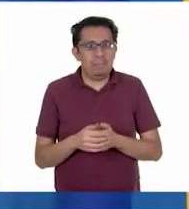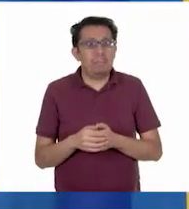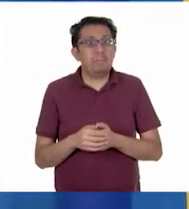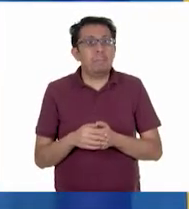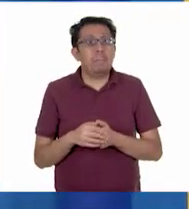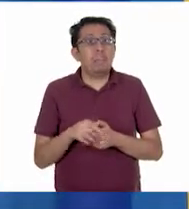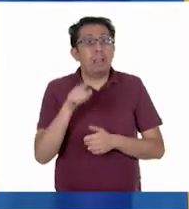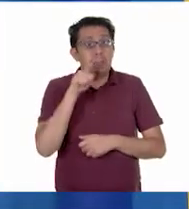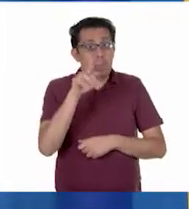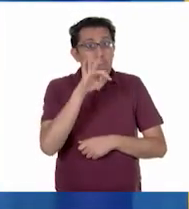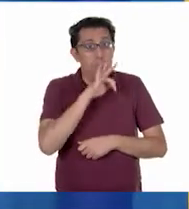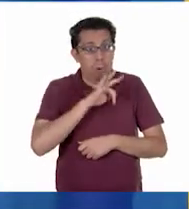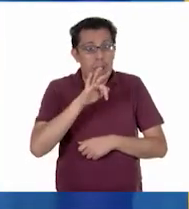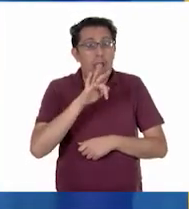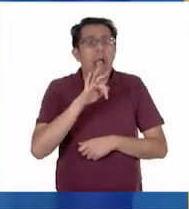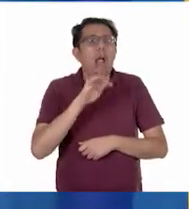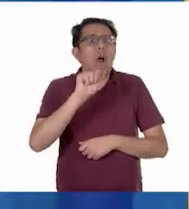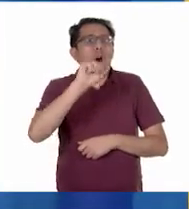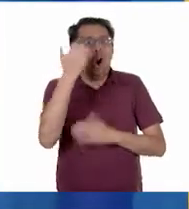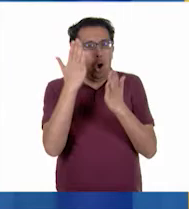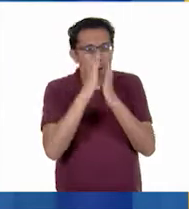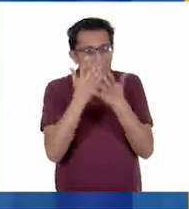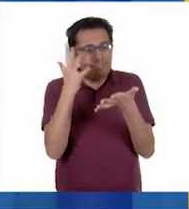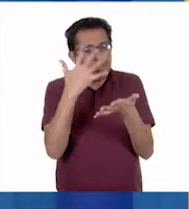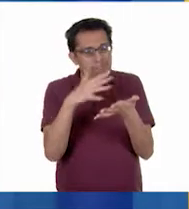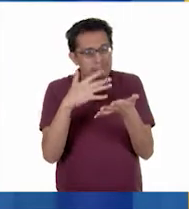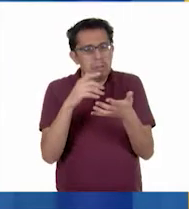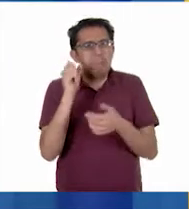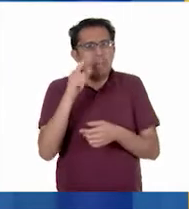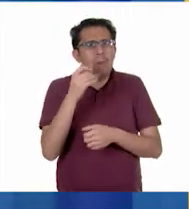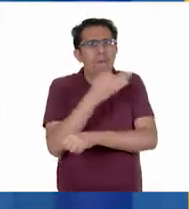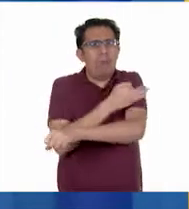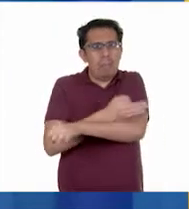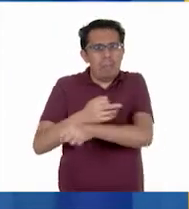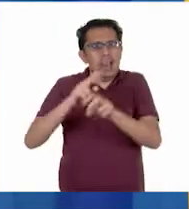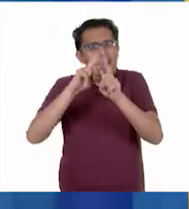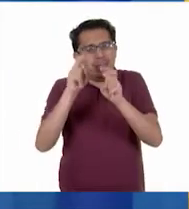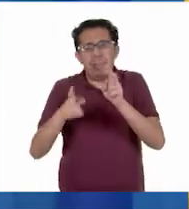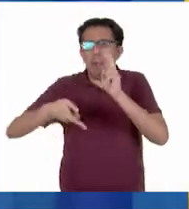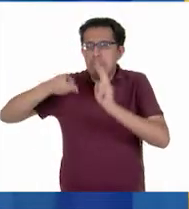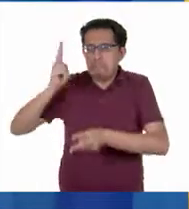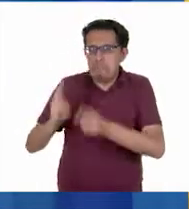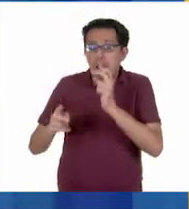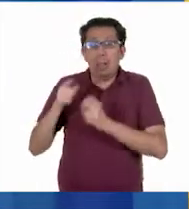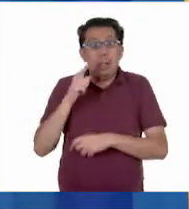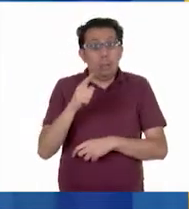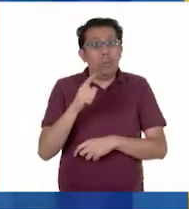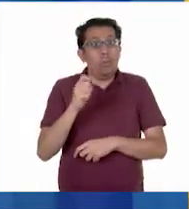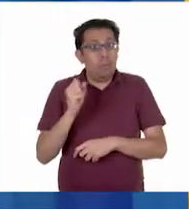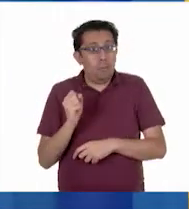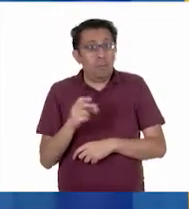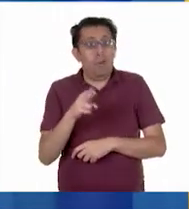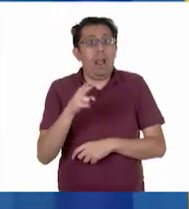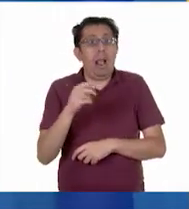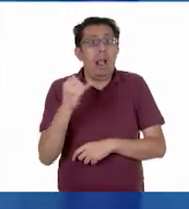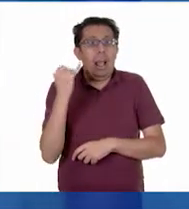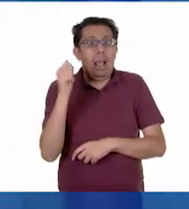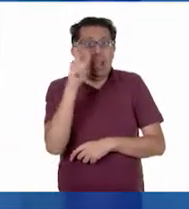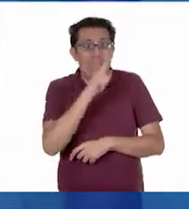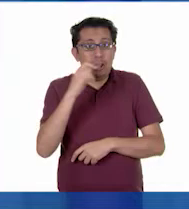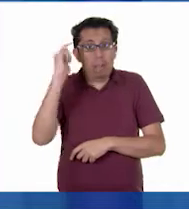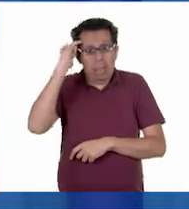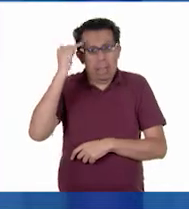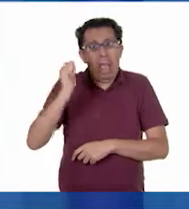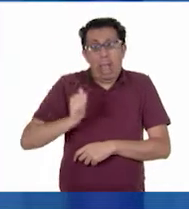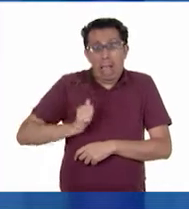Si te es posible, consulta otros libros y comenta el tema de hoy con tu familia. Si tienes la fortuna de hablar una lengua indígena, aprovecha también